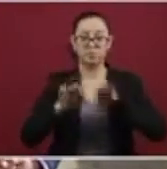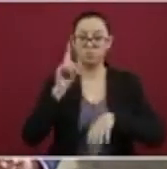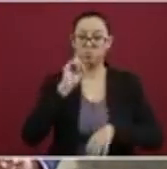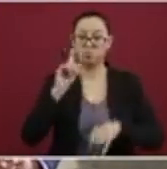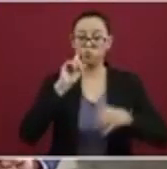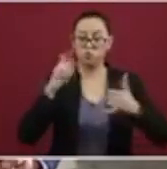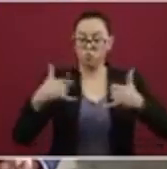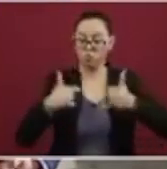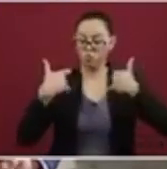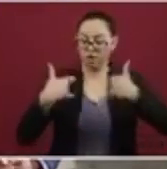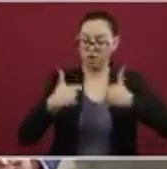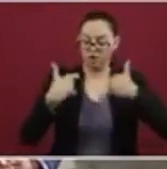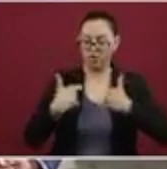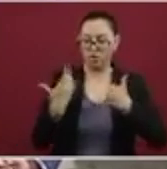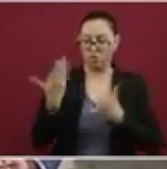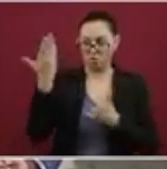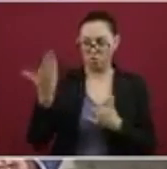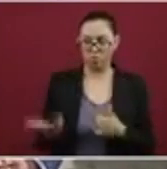pero no solo eso,